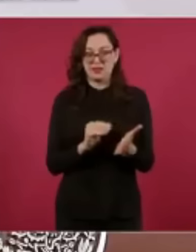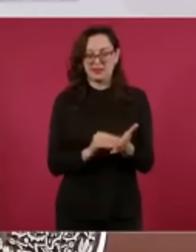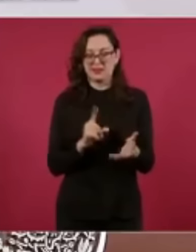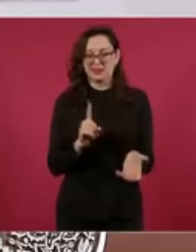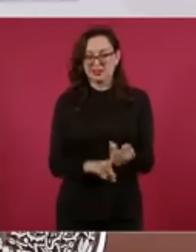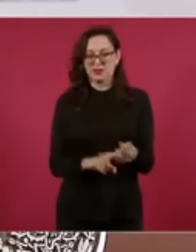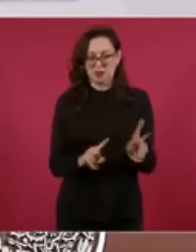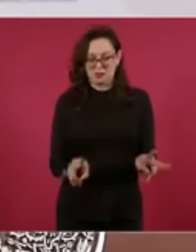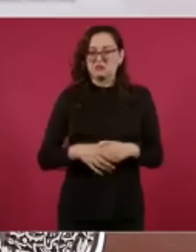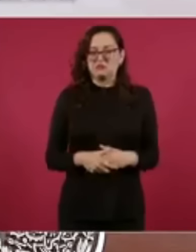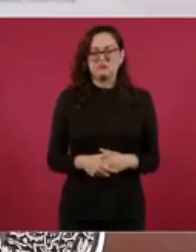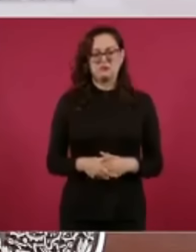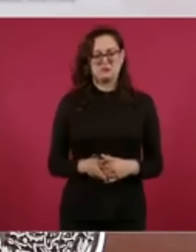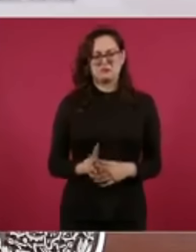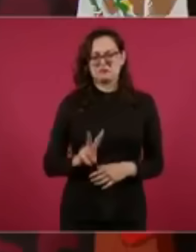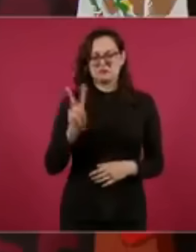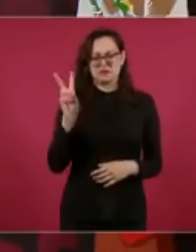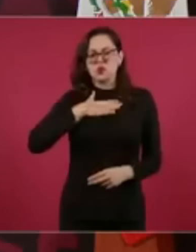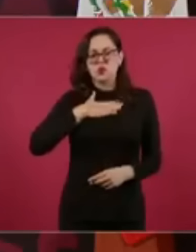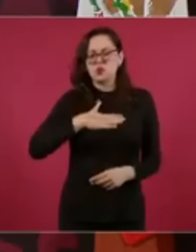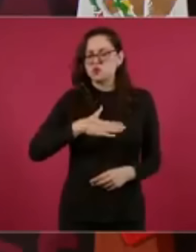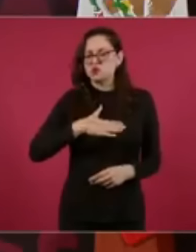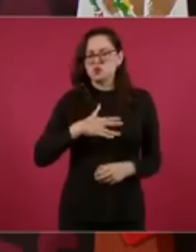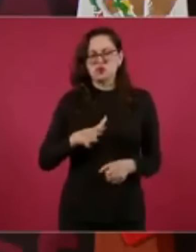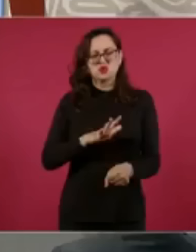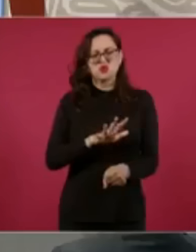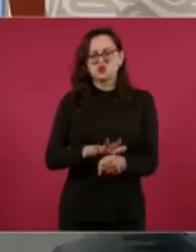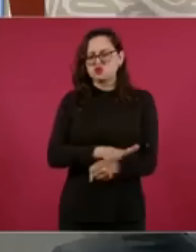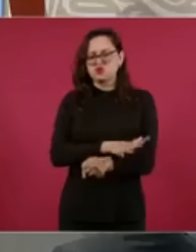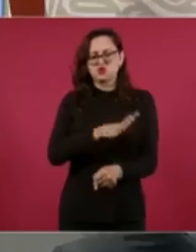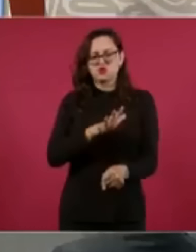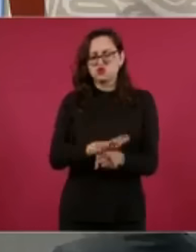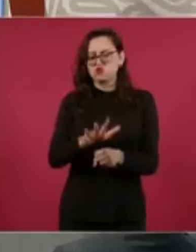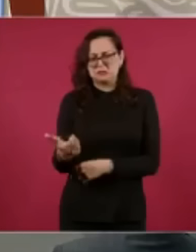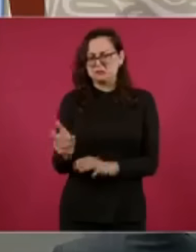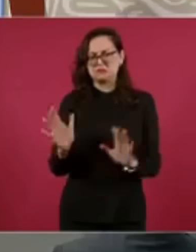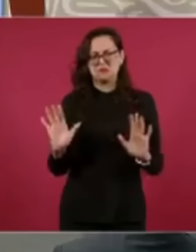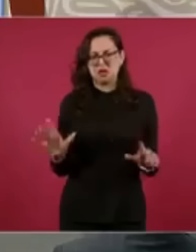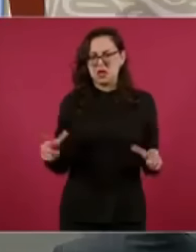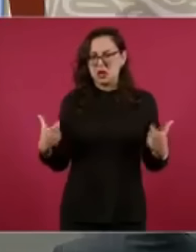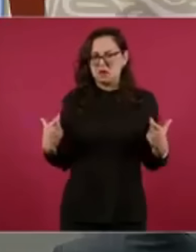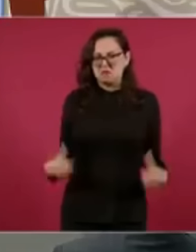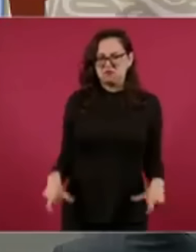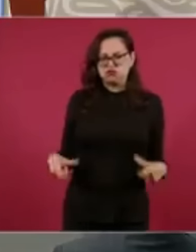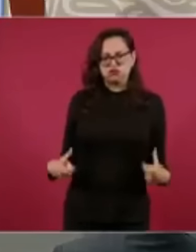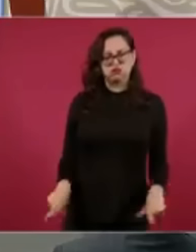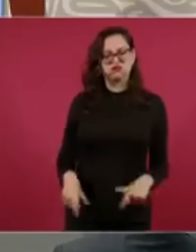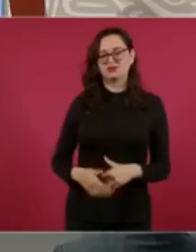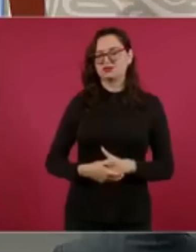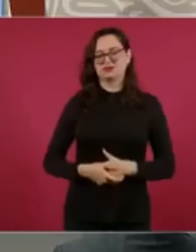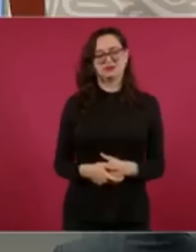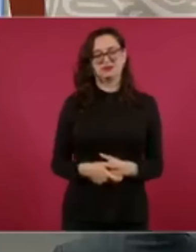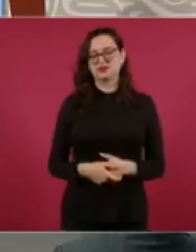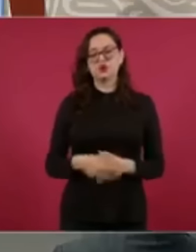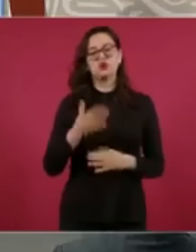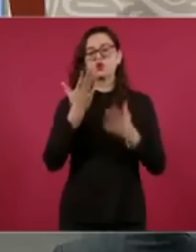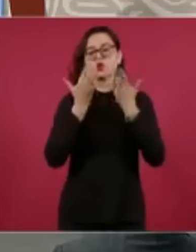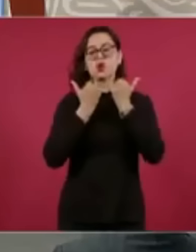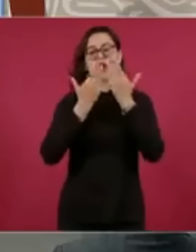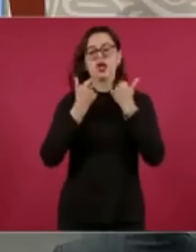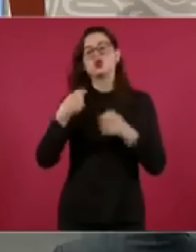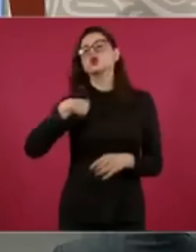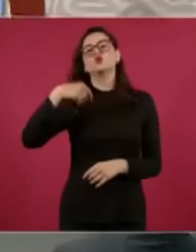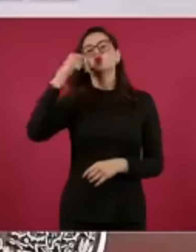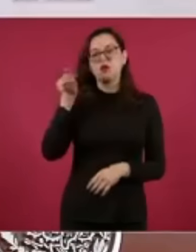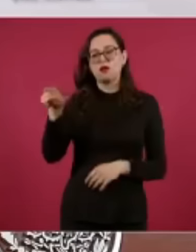no, se enriquecen. Recuerdo mucho al dueño